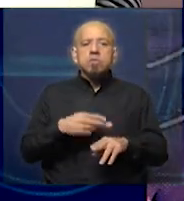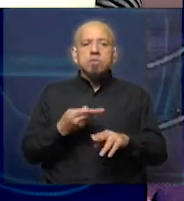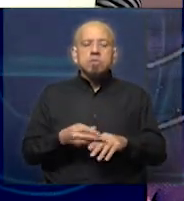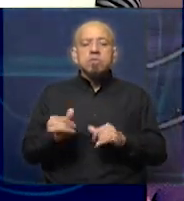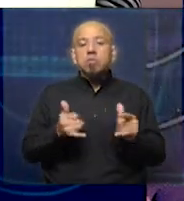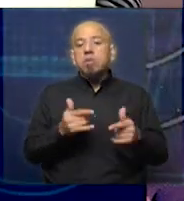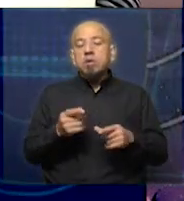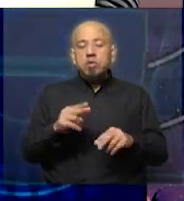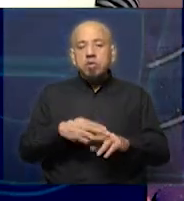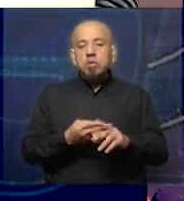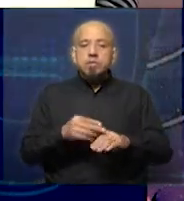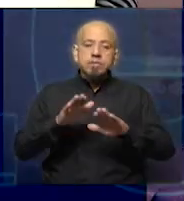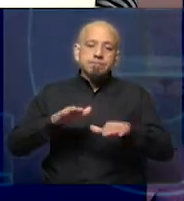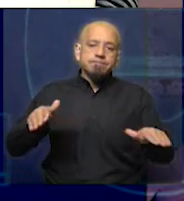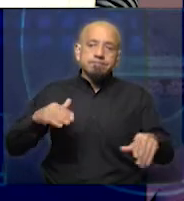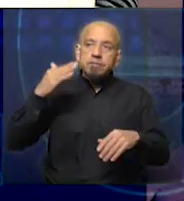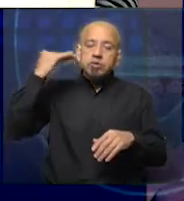y chicos, ¿no? Claro. Sí, sí, sí. Yo